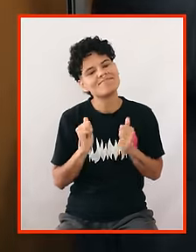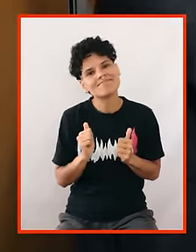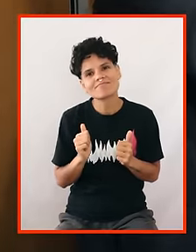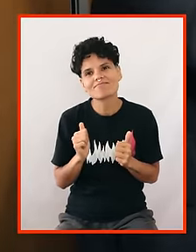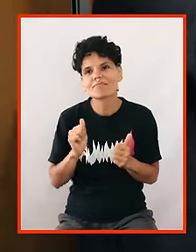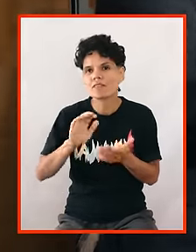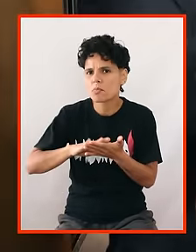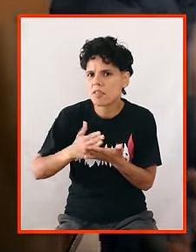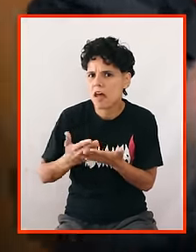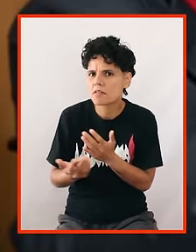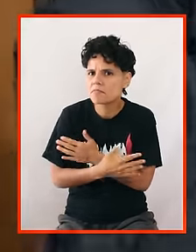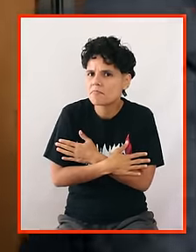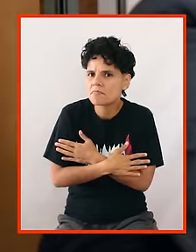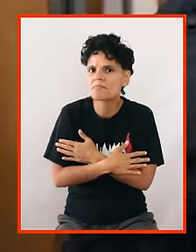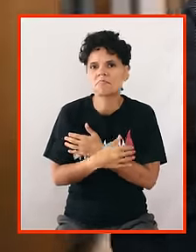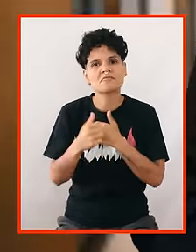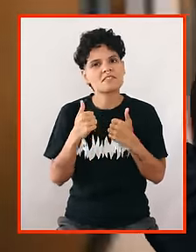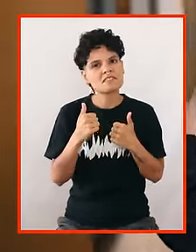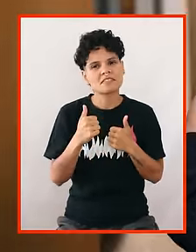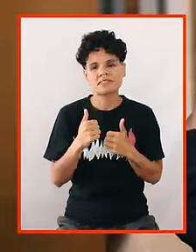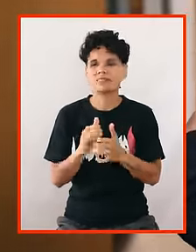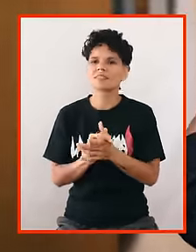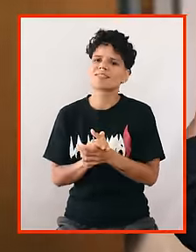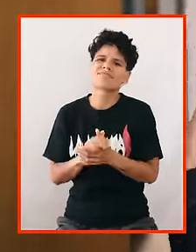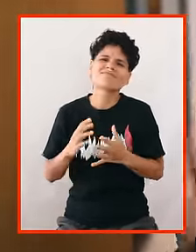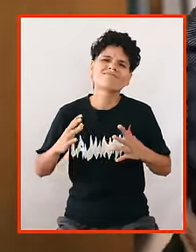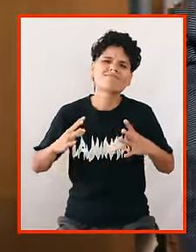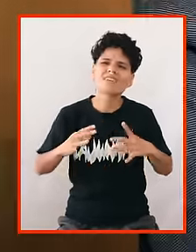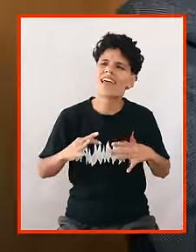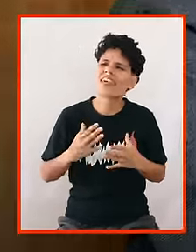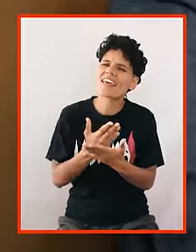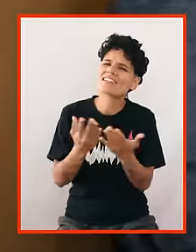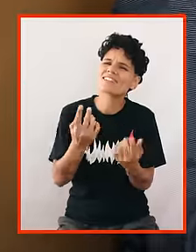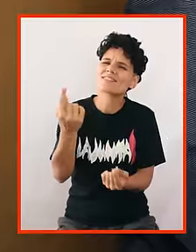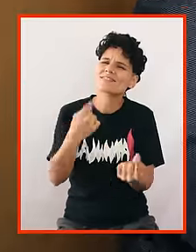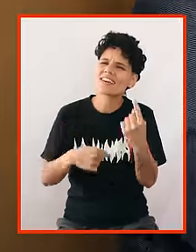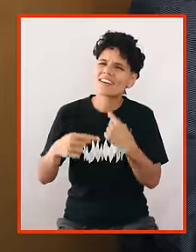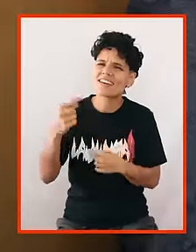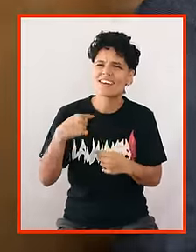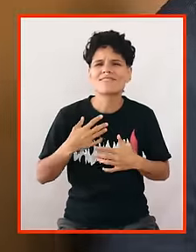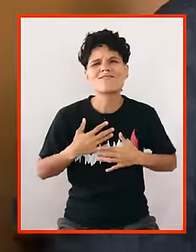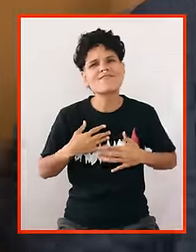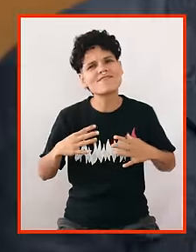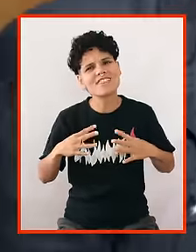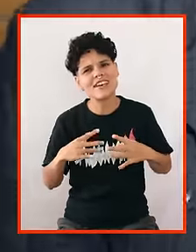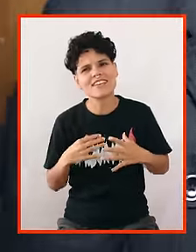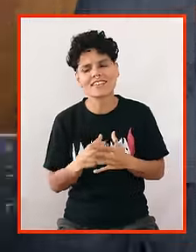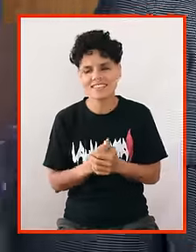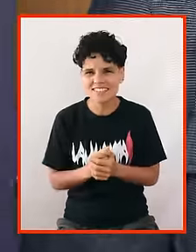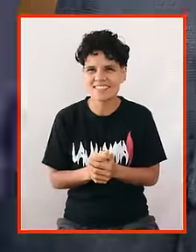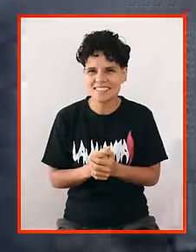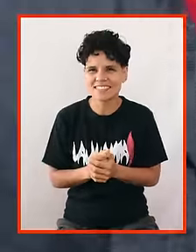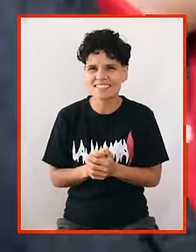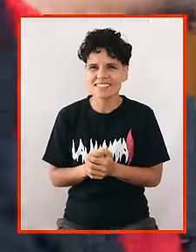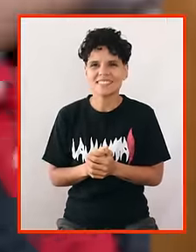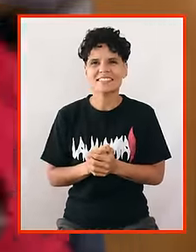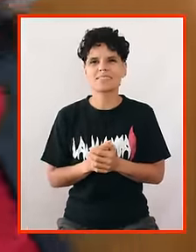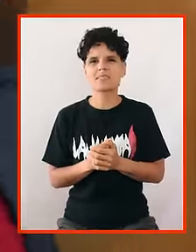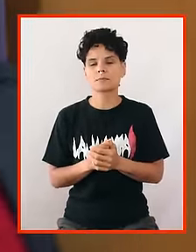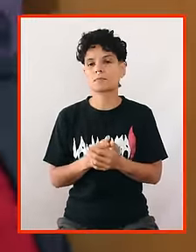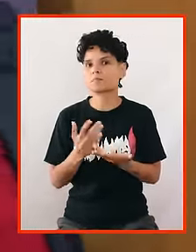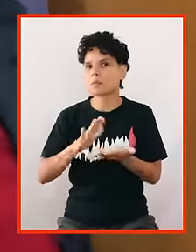Julio César, ¿cómo estás? ¿Cómo estás, Larito? Bien, feliz de estar aquí. Lindo, feliz de que venga a la casita. Por favor, sí.